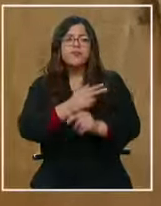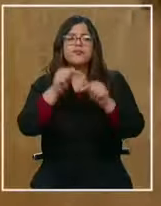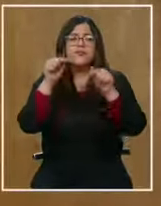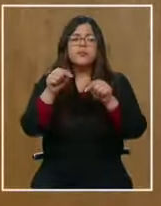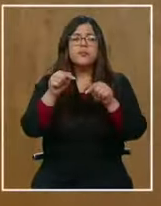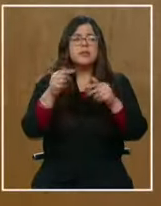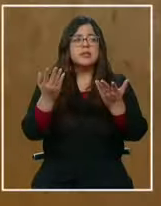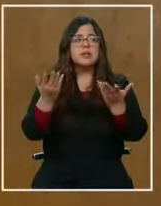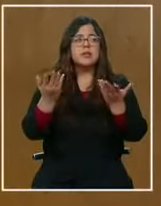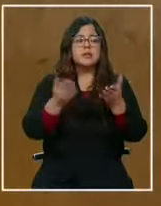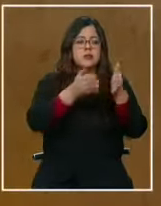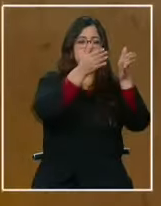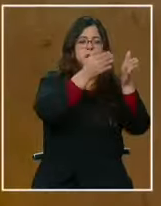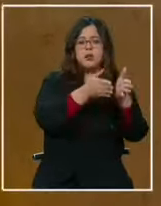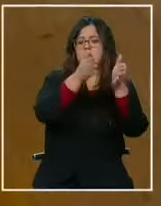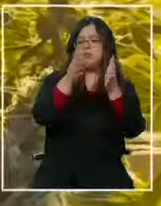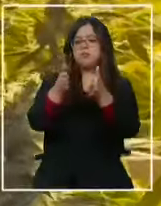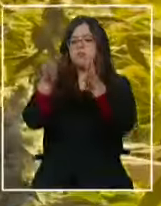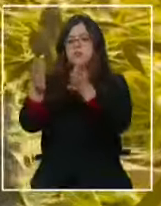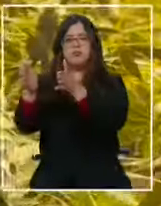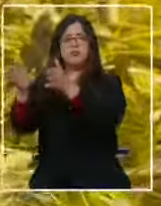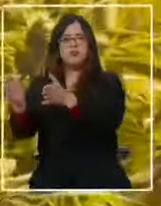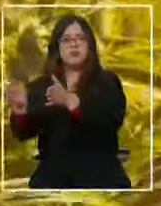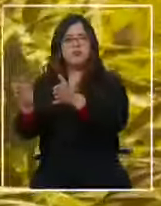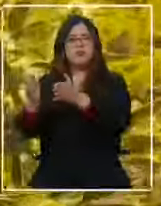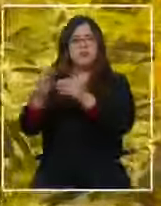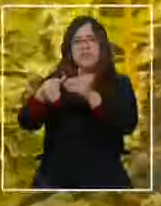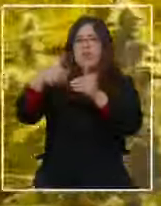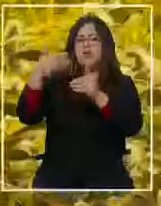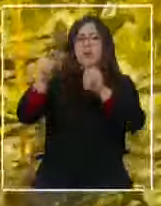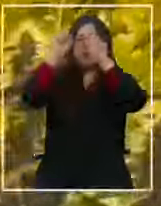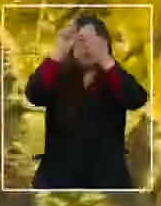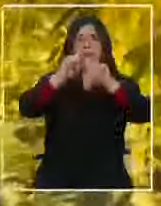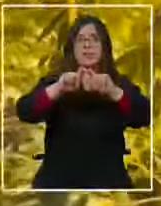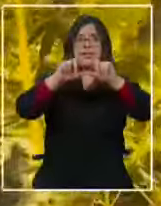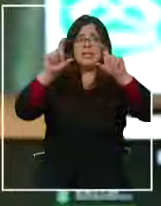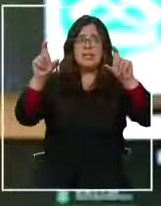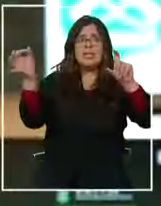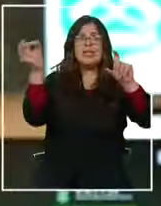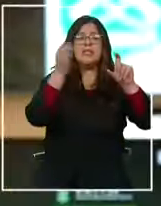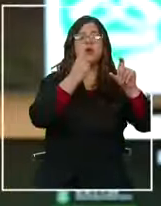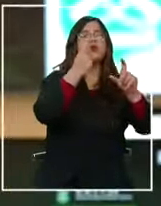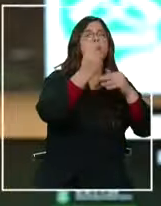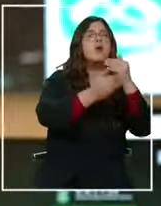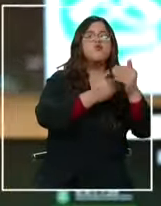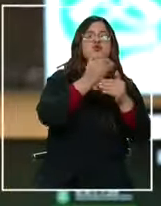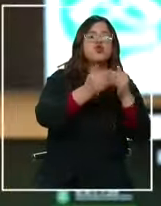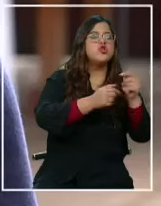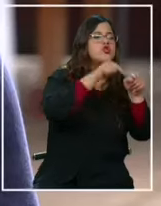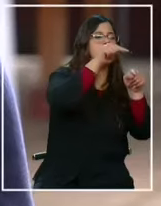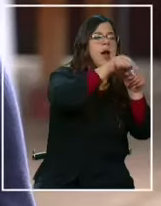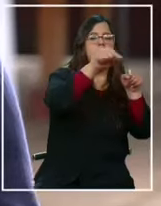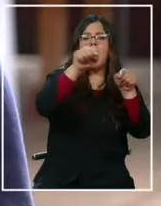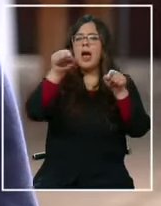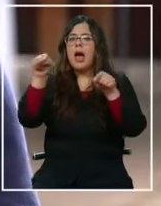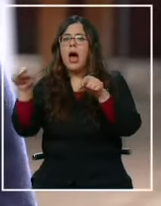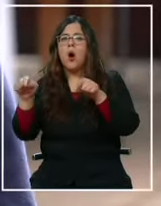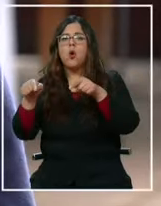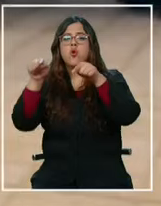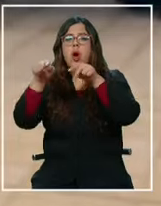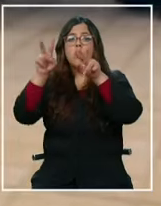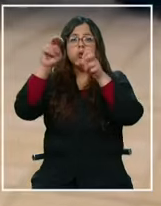todas muy bien organizadas. En el exterior mantenían unos carteles en el que decían en qué proceso iba cada planta. En un